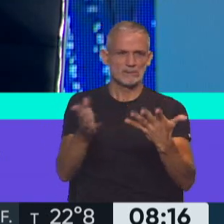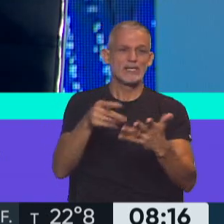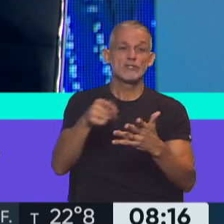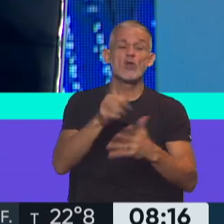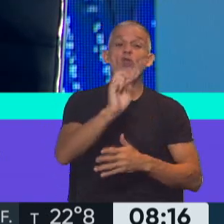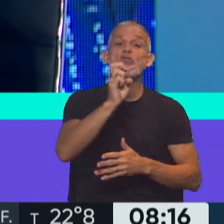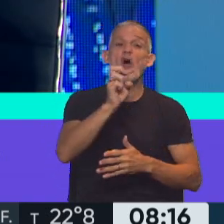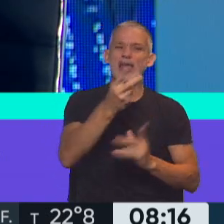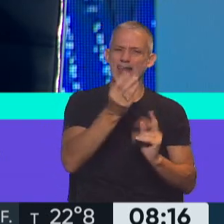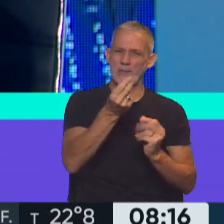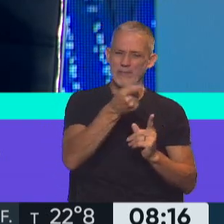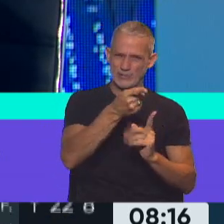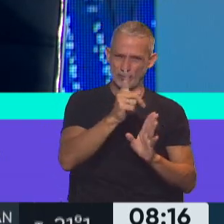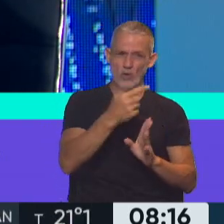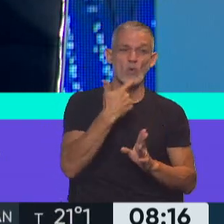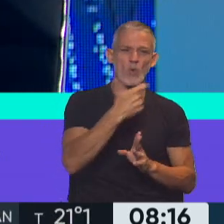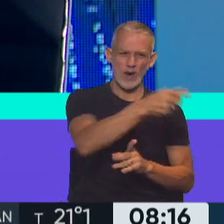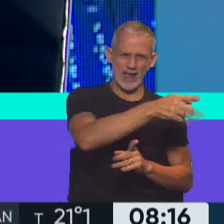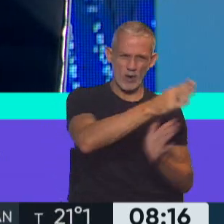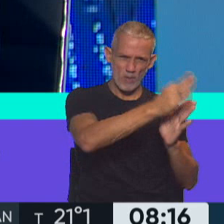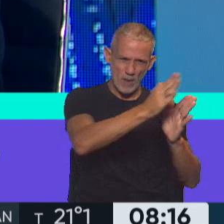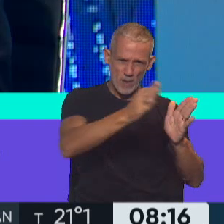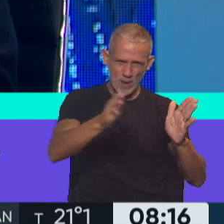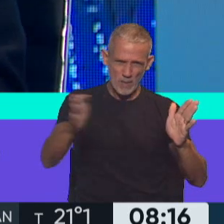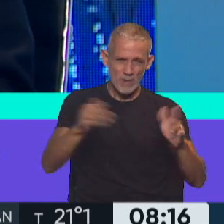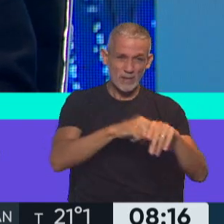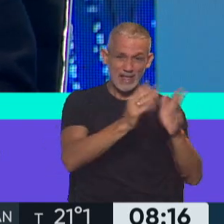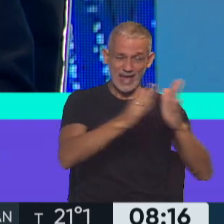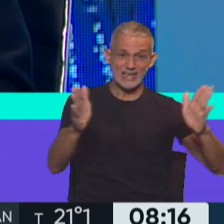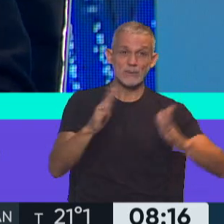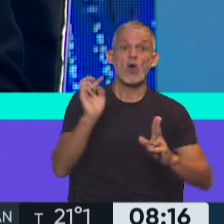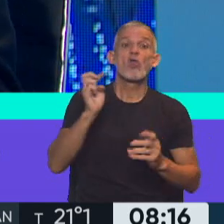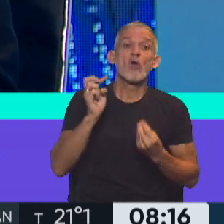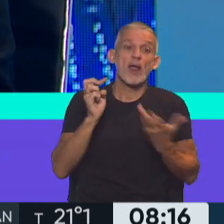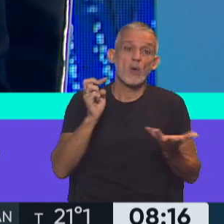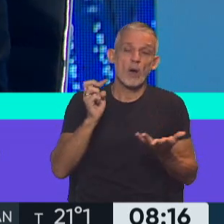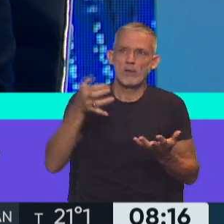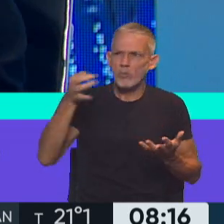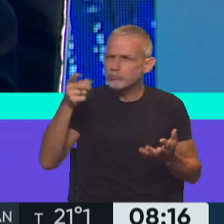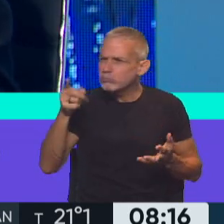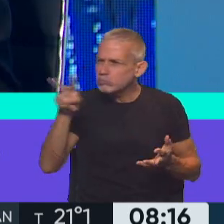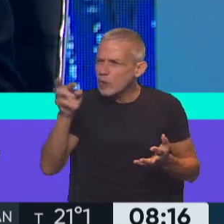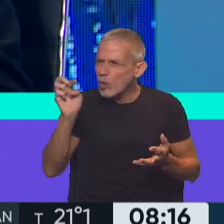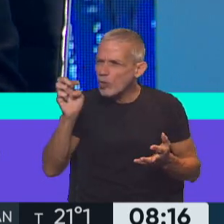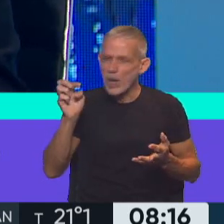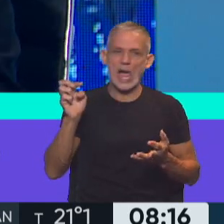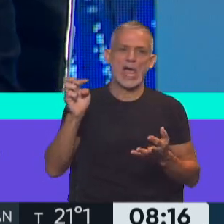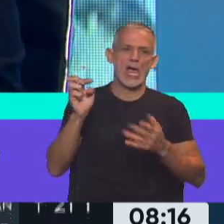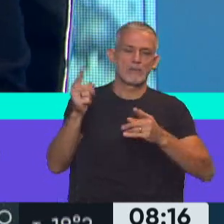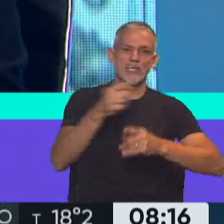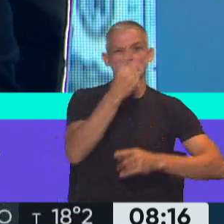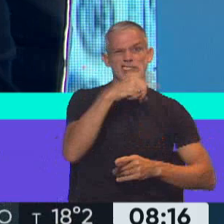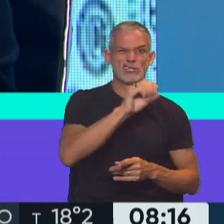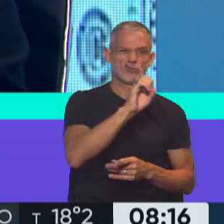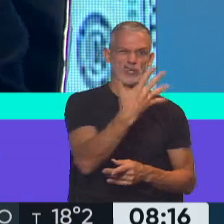en dólares. Obviamente, cuando uno va al dólar real de hoy, es a